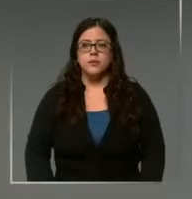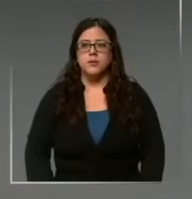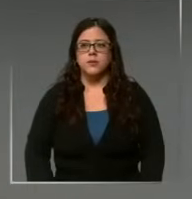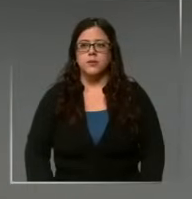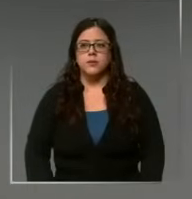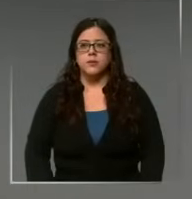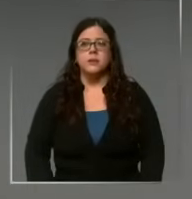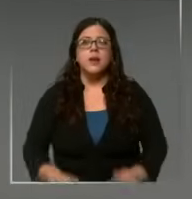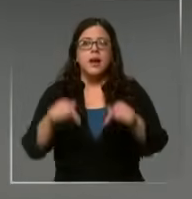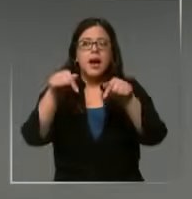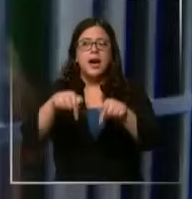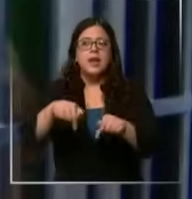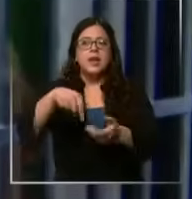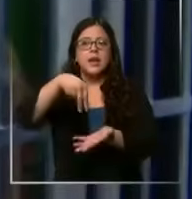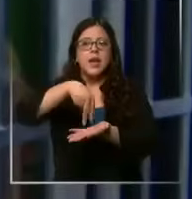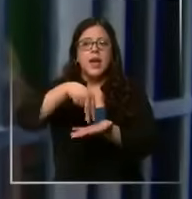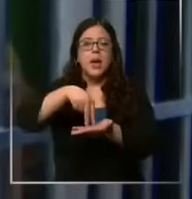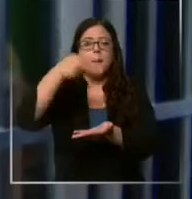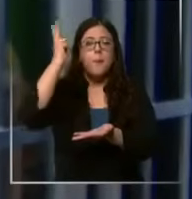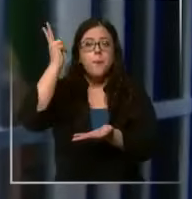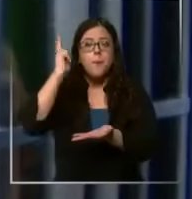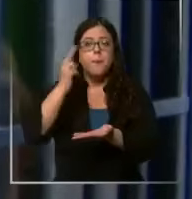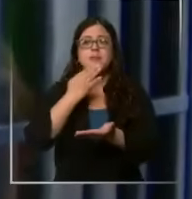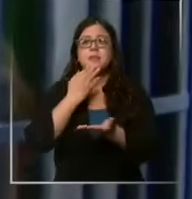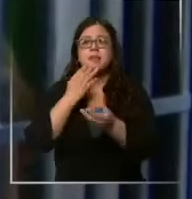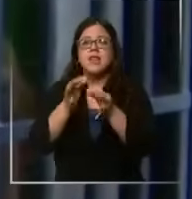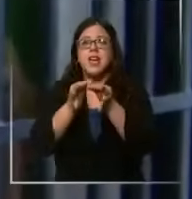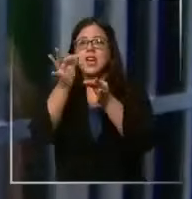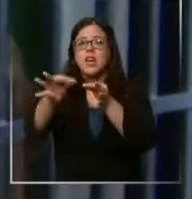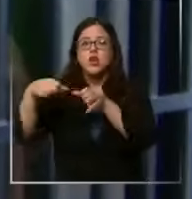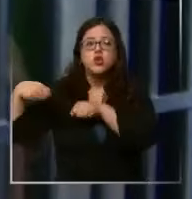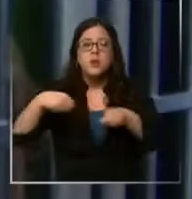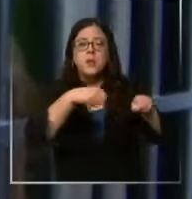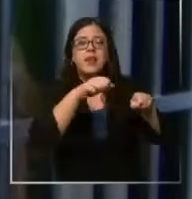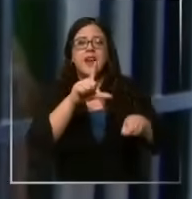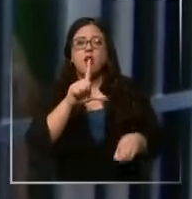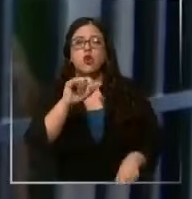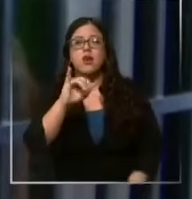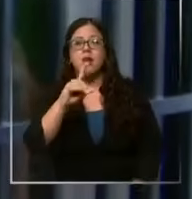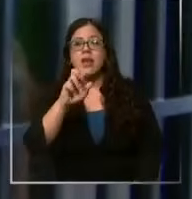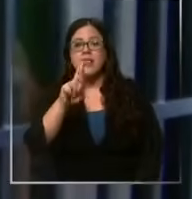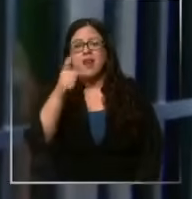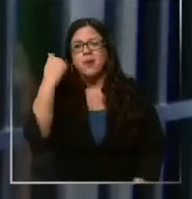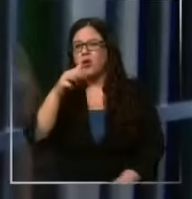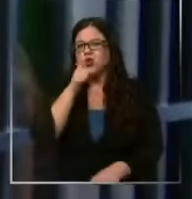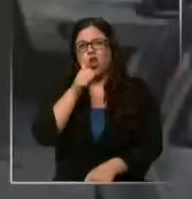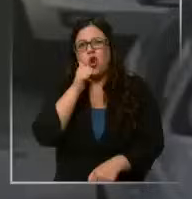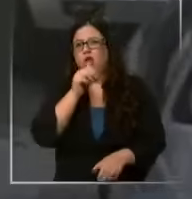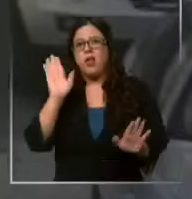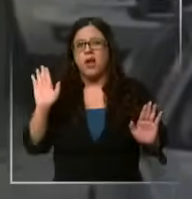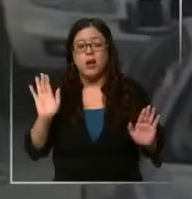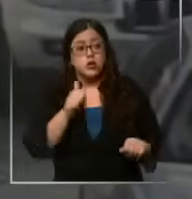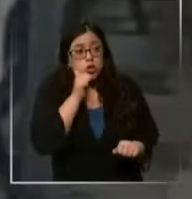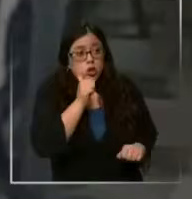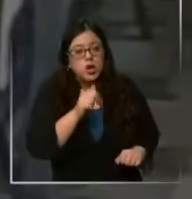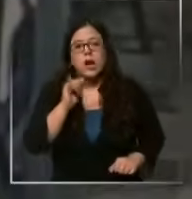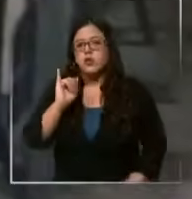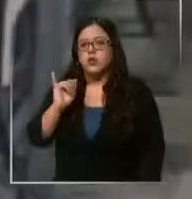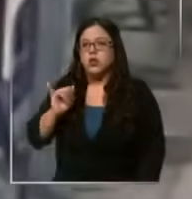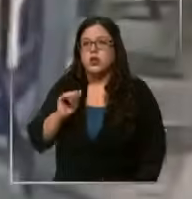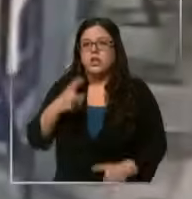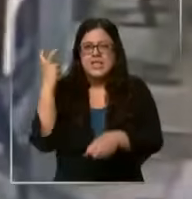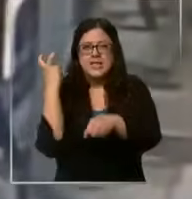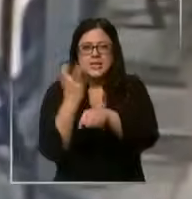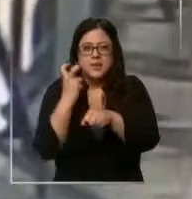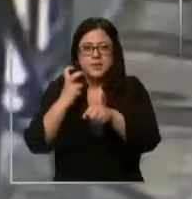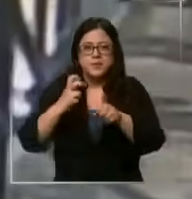Aquí en la parada de buses, acá saliendo del líder, en la esquina, pero pasa todo el tiempo. Todo el tiempo. Son rápidos y